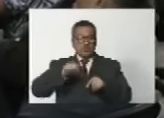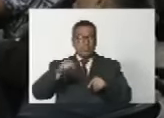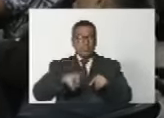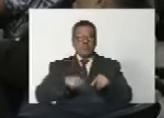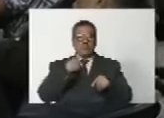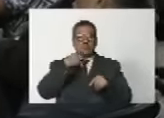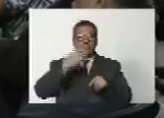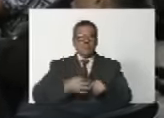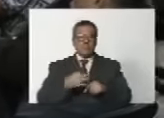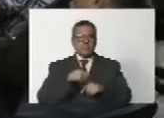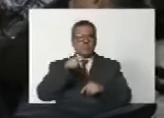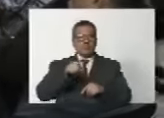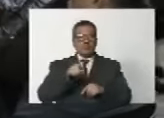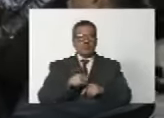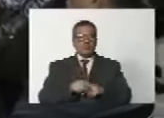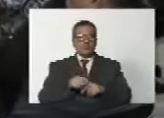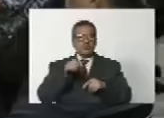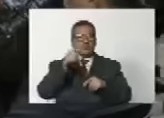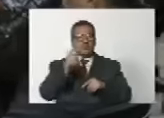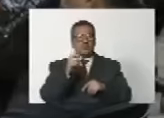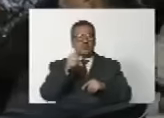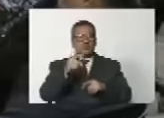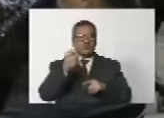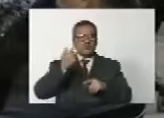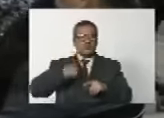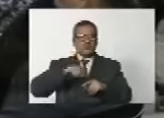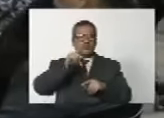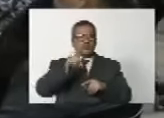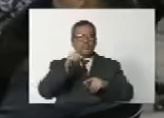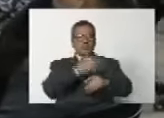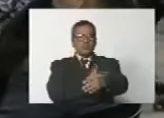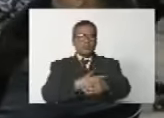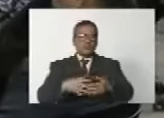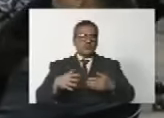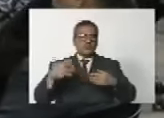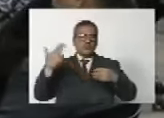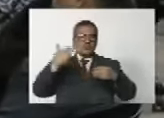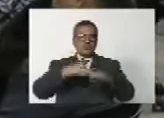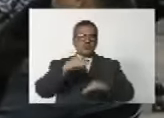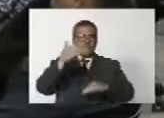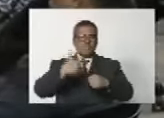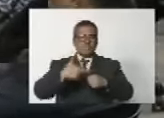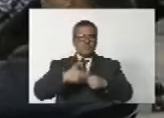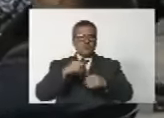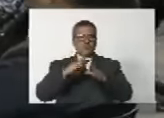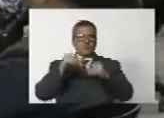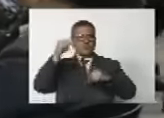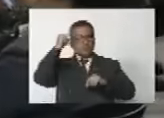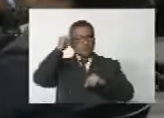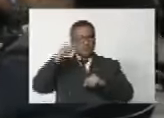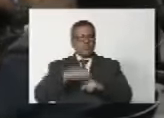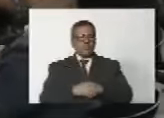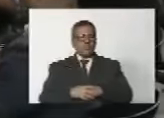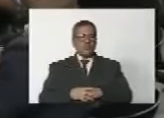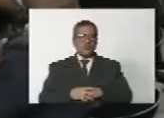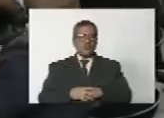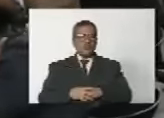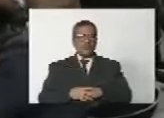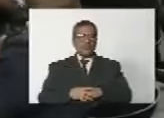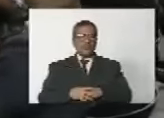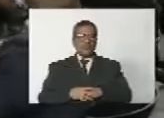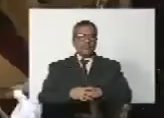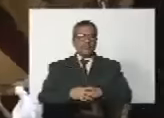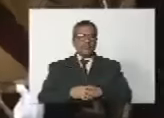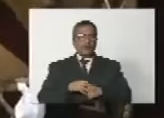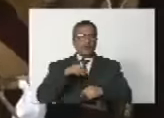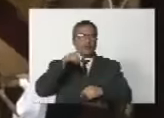puedo afirmar es que dentro de poco vamos a llegar a 1 millón de barriles día de crudo.